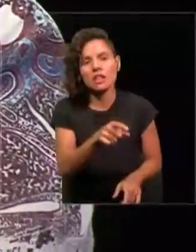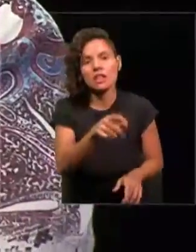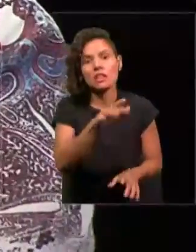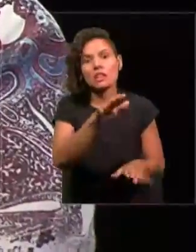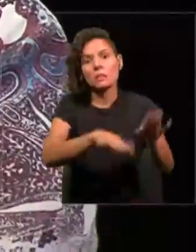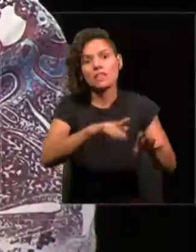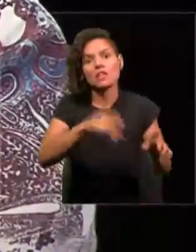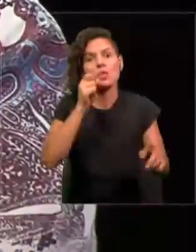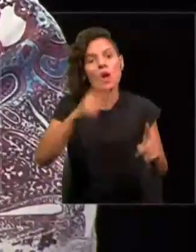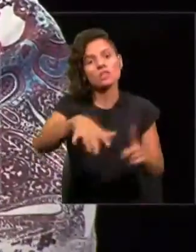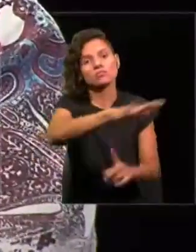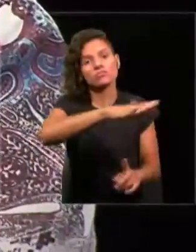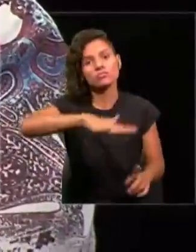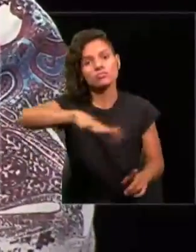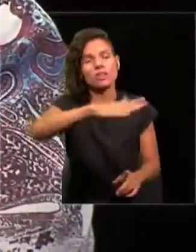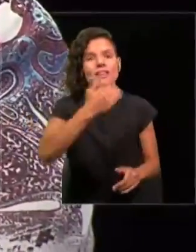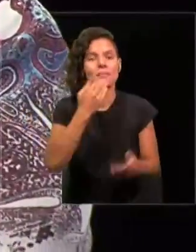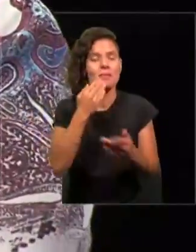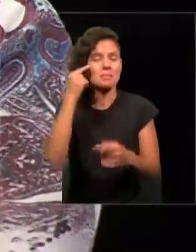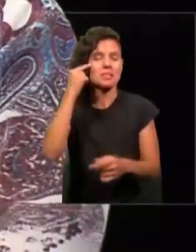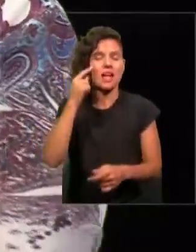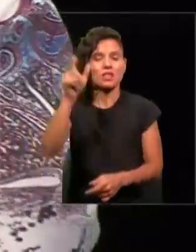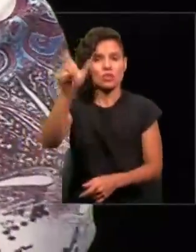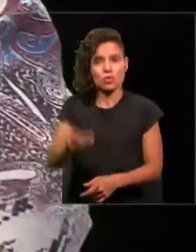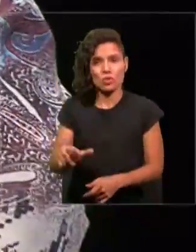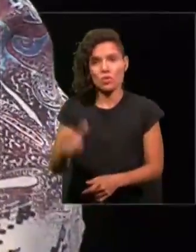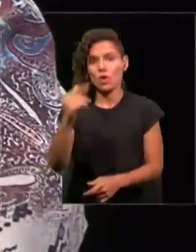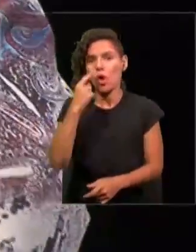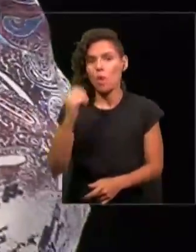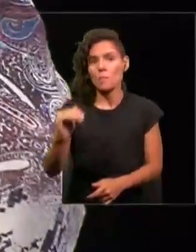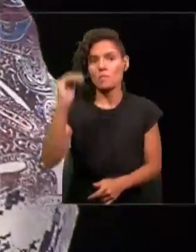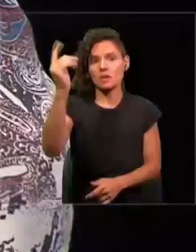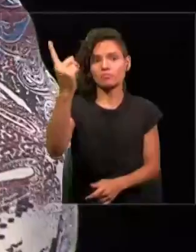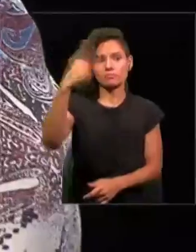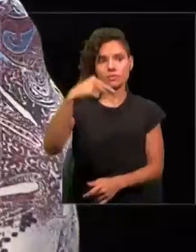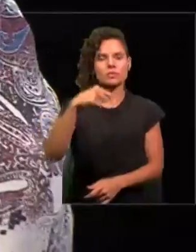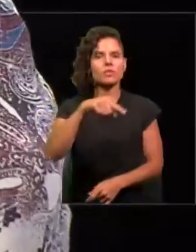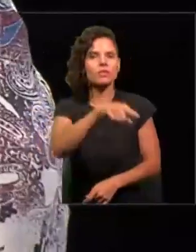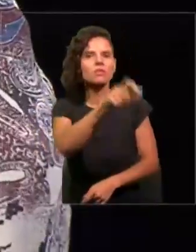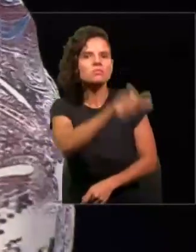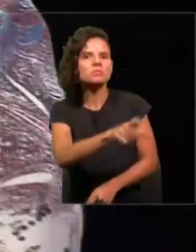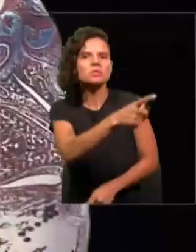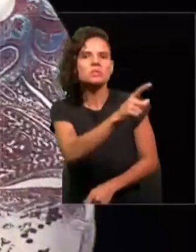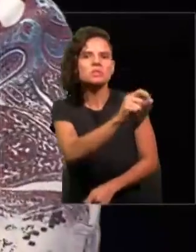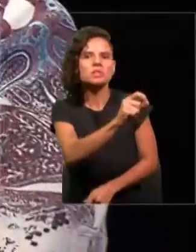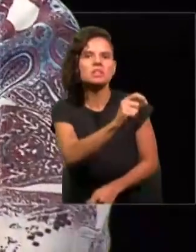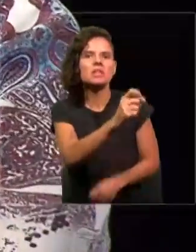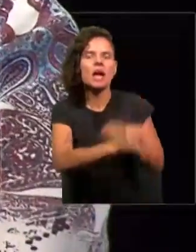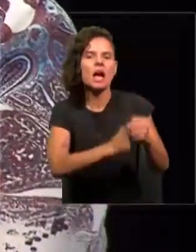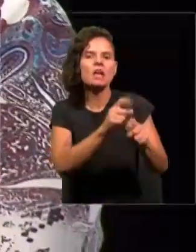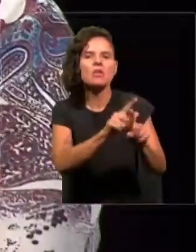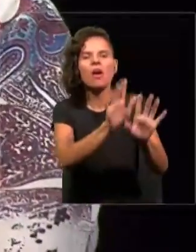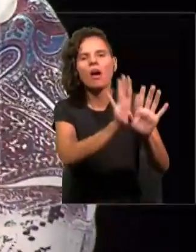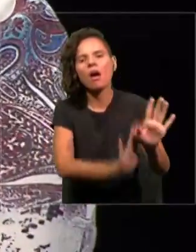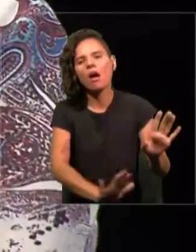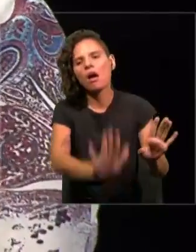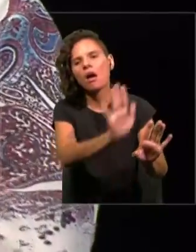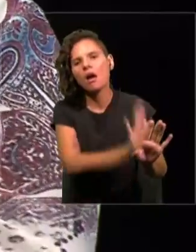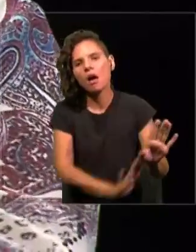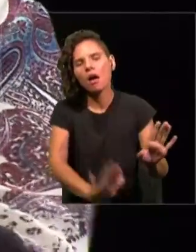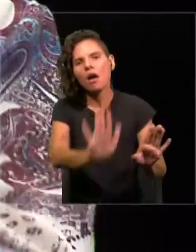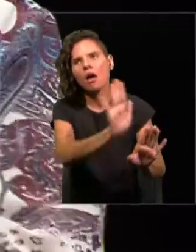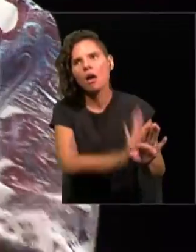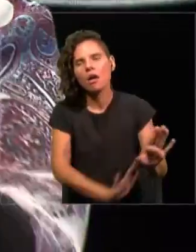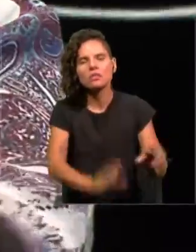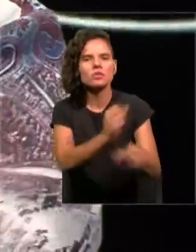condiciones generalizadas del patriarcado, a hacer calceta, a quedarse tranquila y a dejarse de embromar con estos